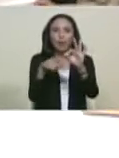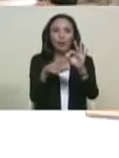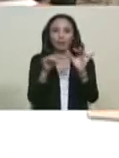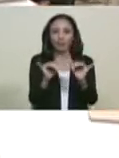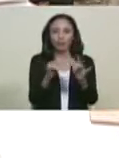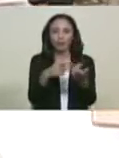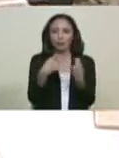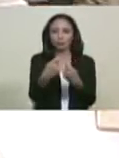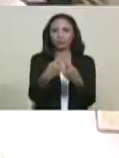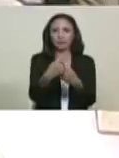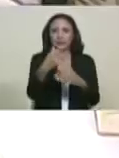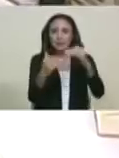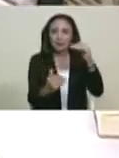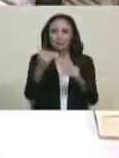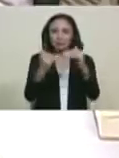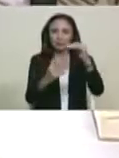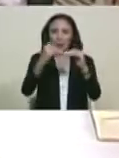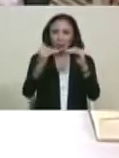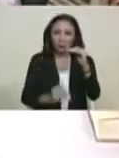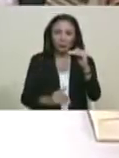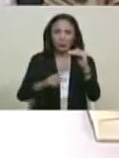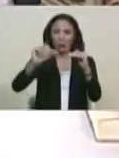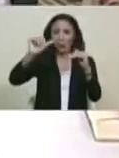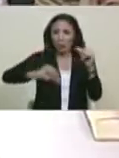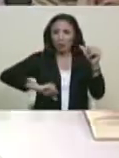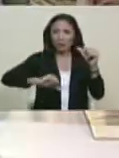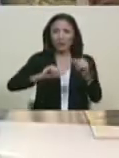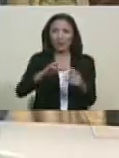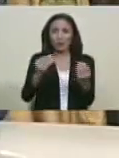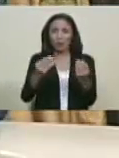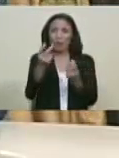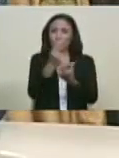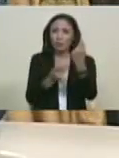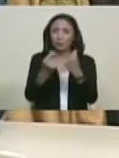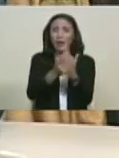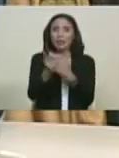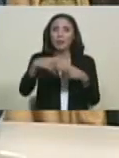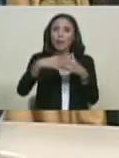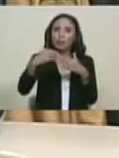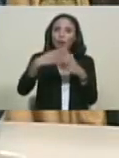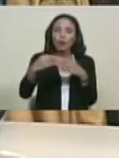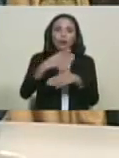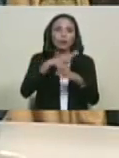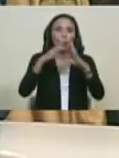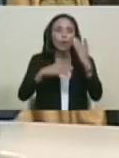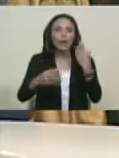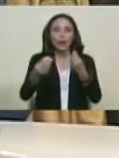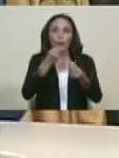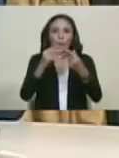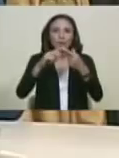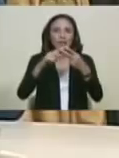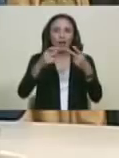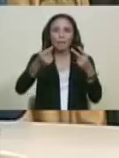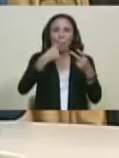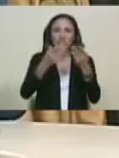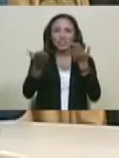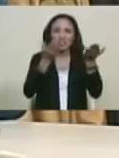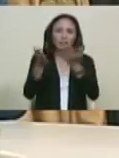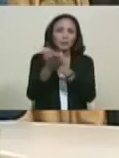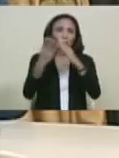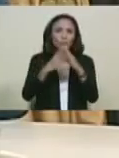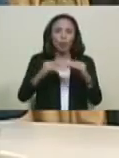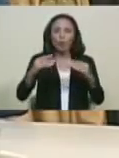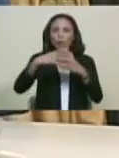partir de allí fijando de manera criminal especulativa y dolarizando los precios de todos los bienes y servicios del país